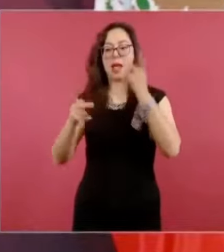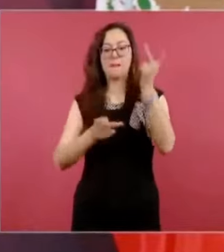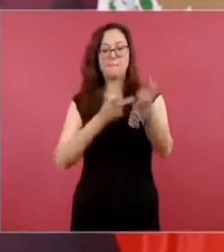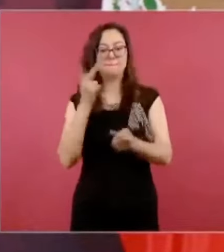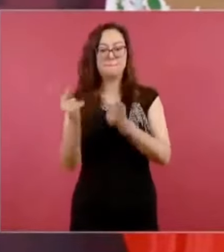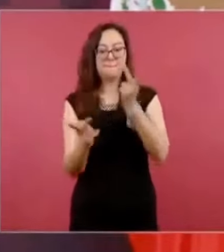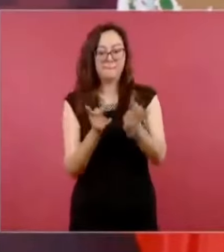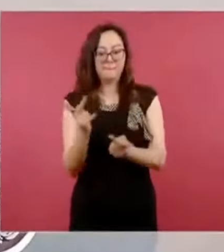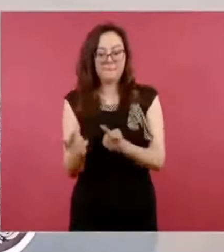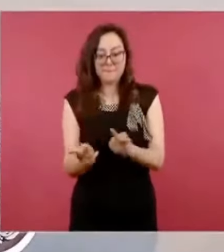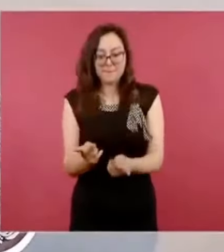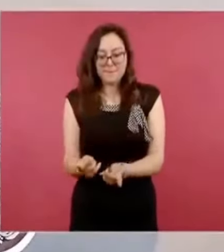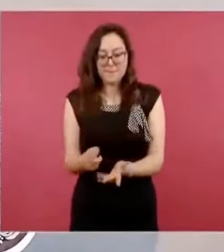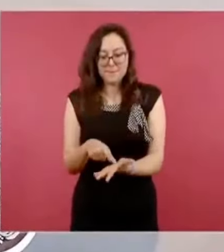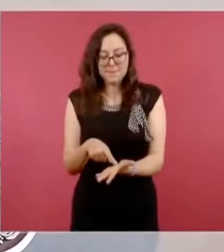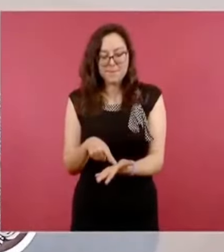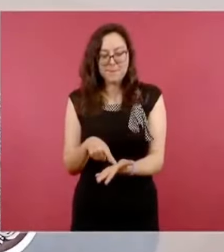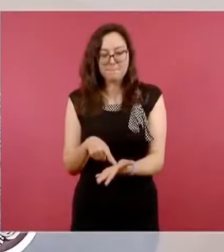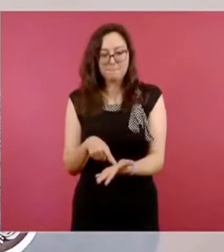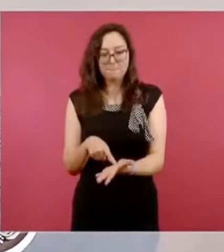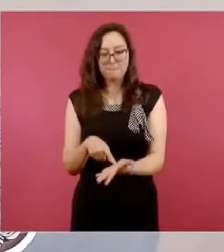con que hay mucha corrupción,